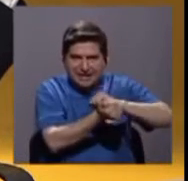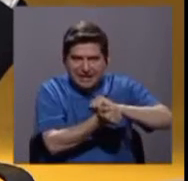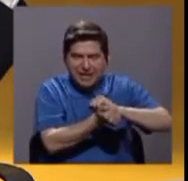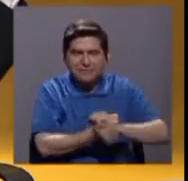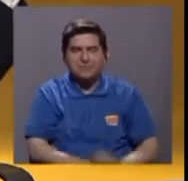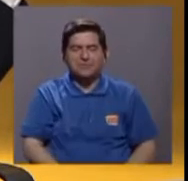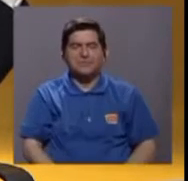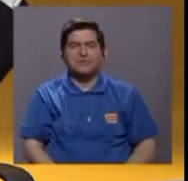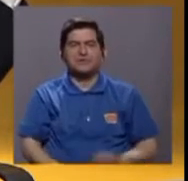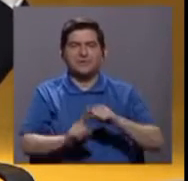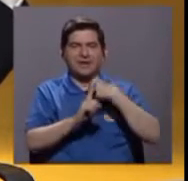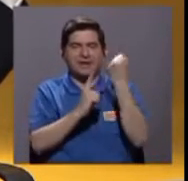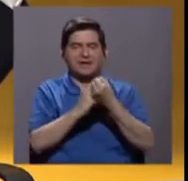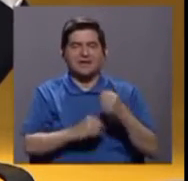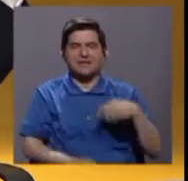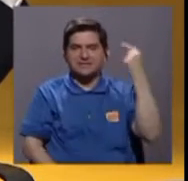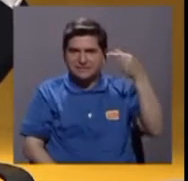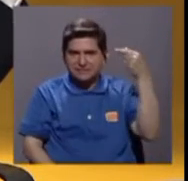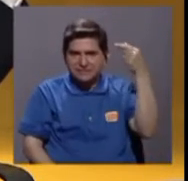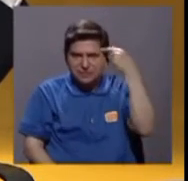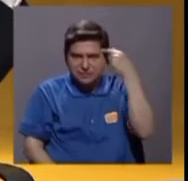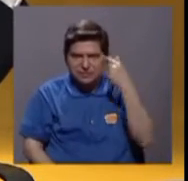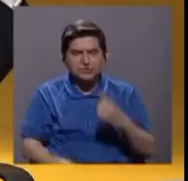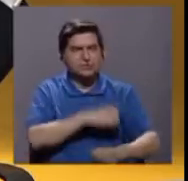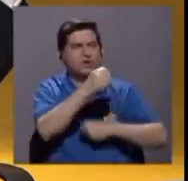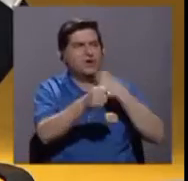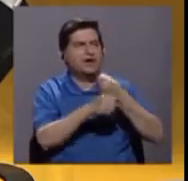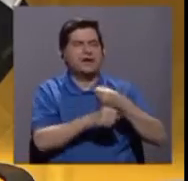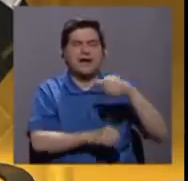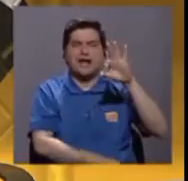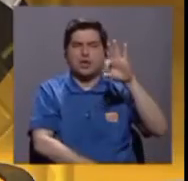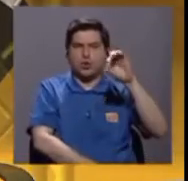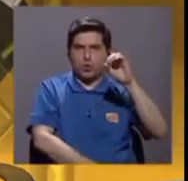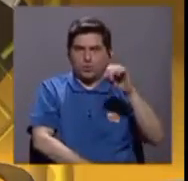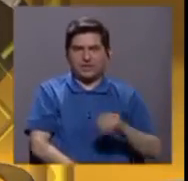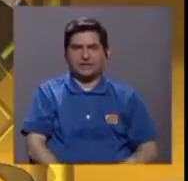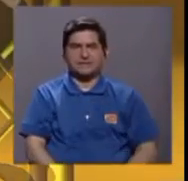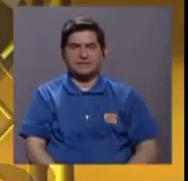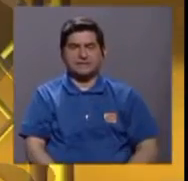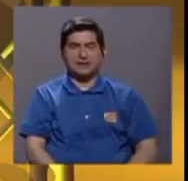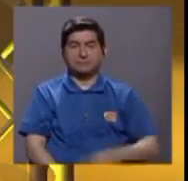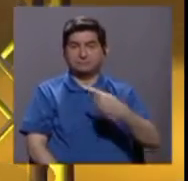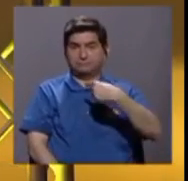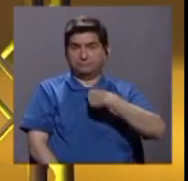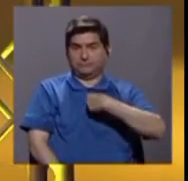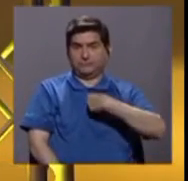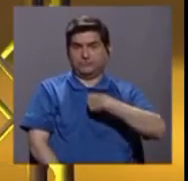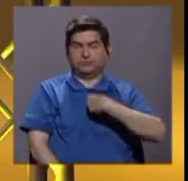del Estado. Allá por los 90s, a mí me tocó